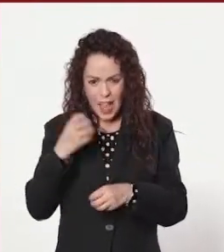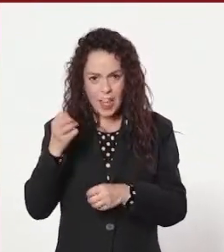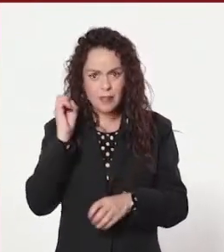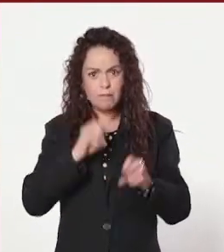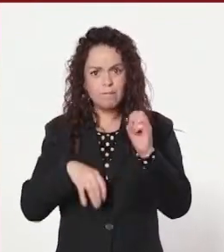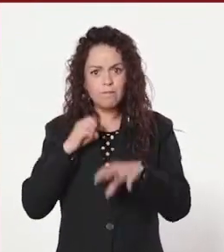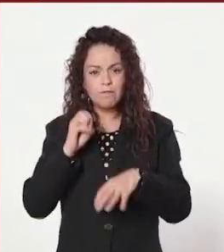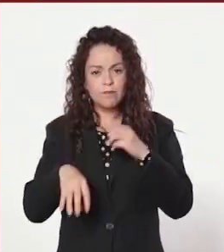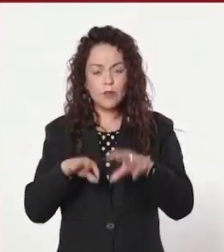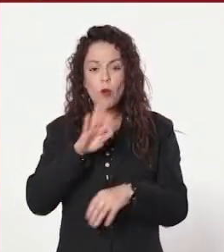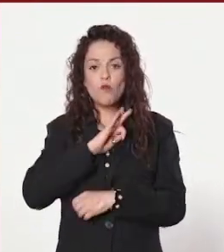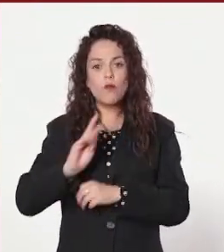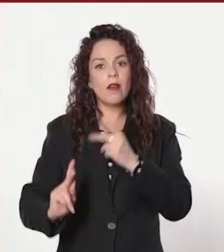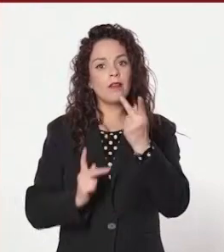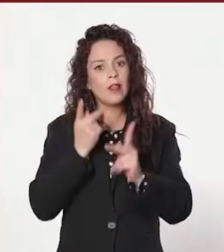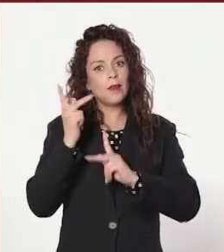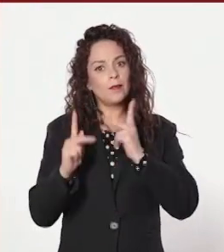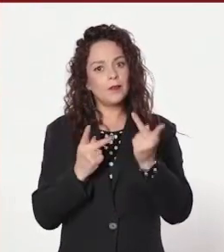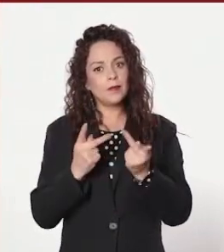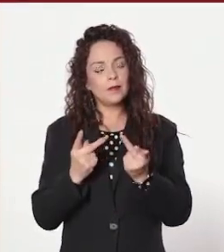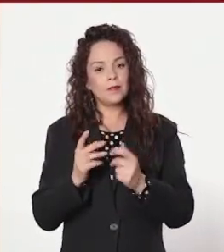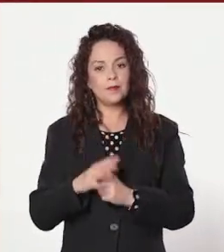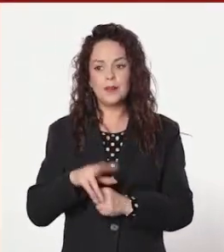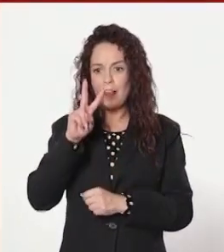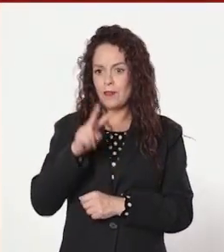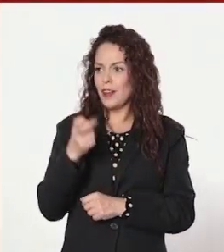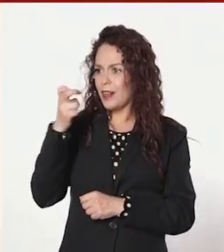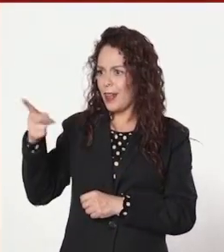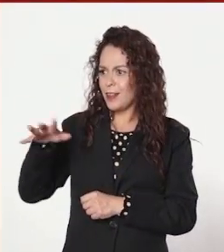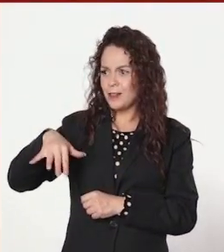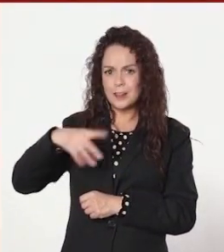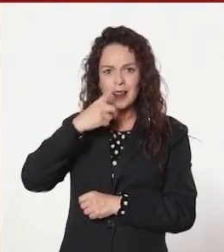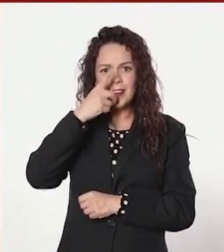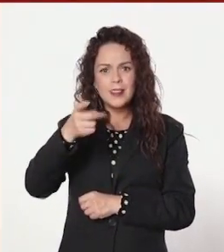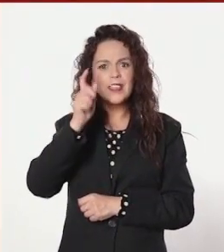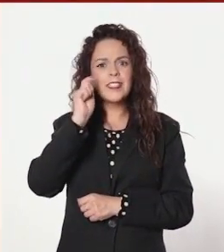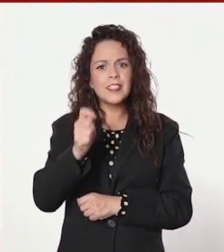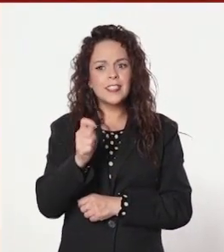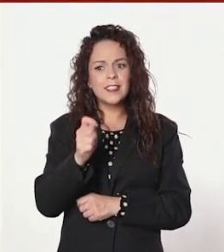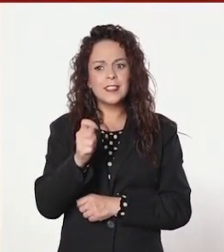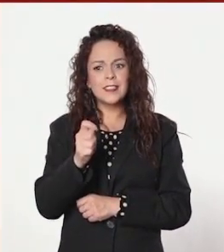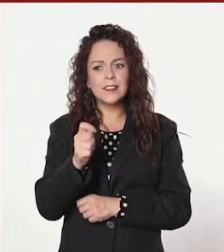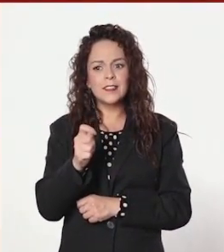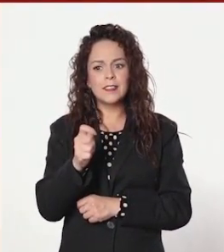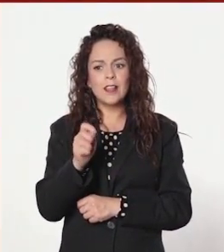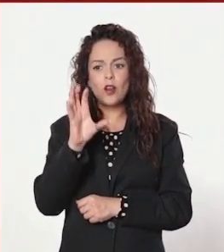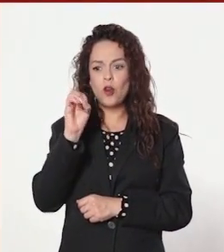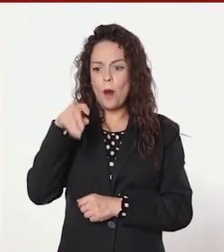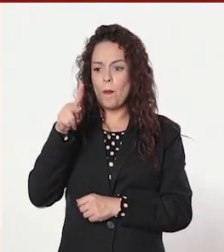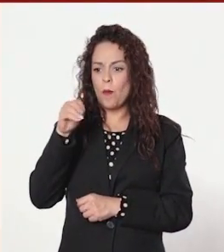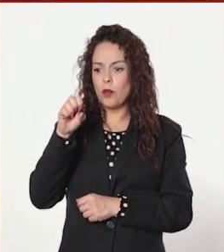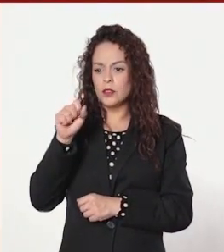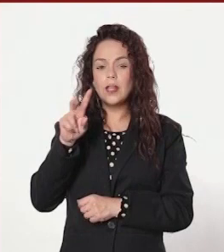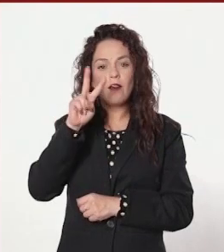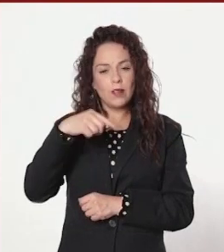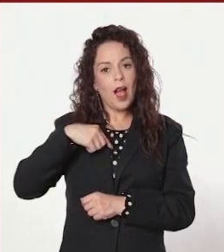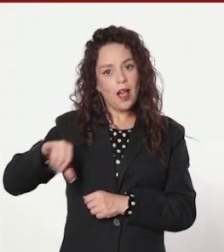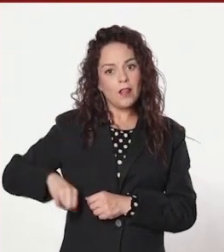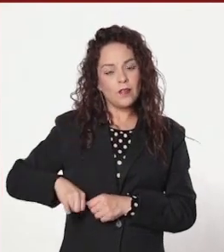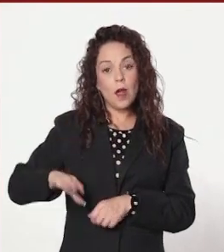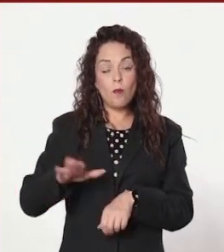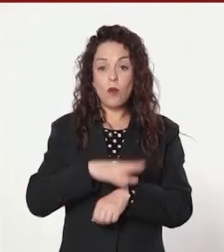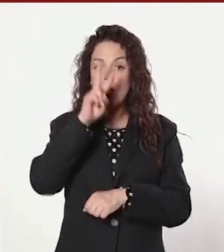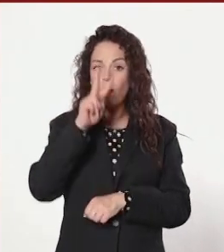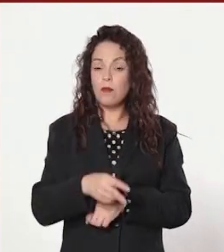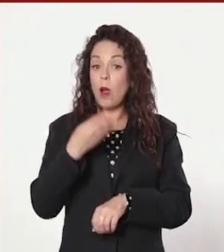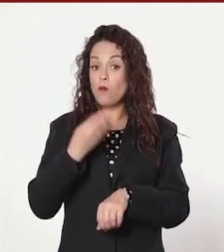poder que tiene plantar. Me llama mucho la atención este comentario que hiciste al principio de que empezabas a hablar de la composta, porque me parece que es bien